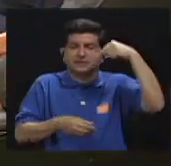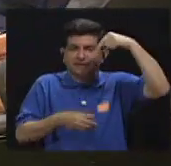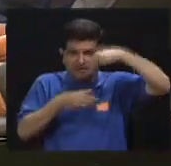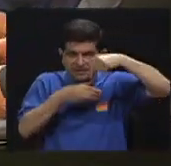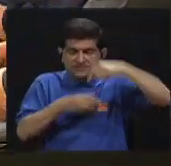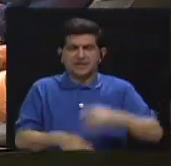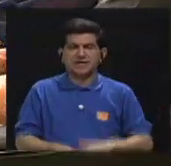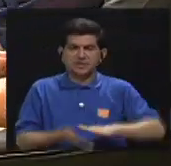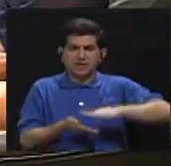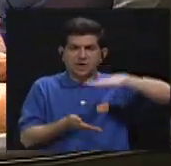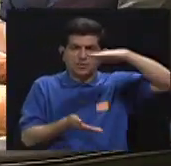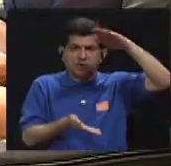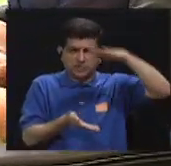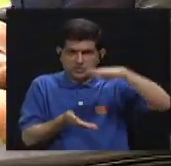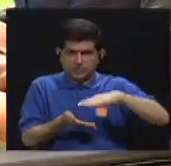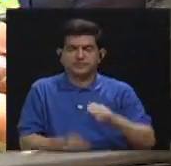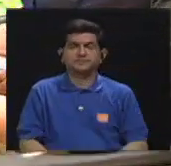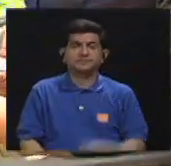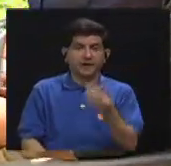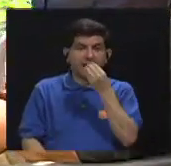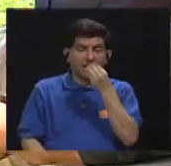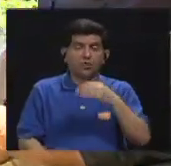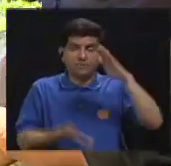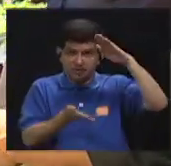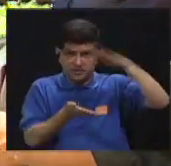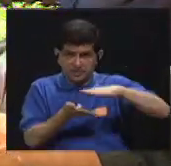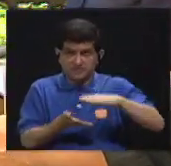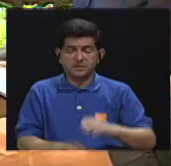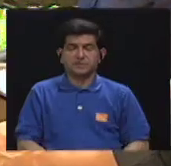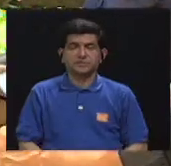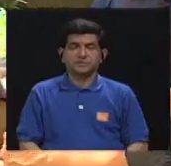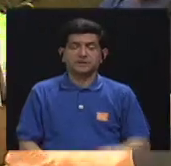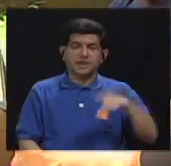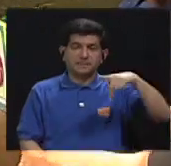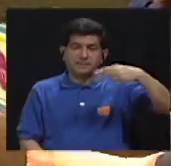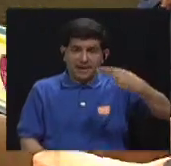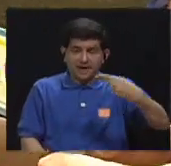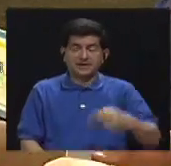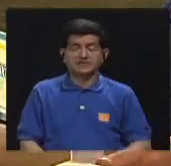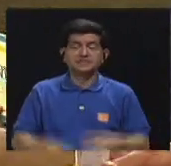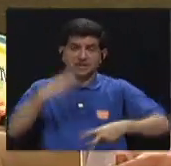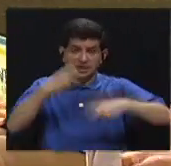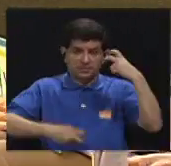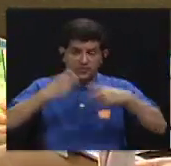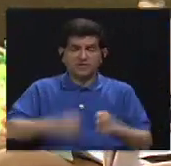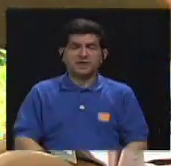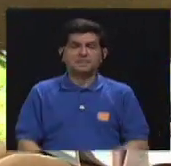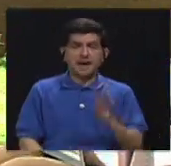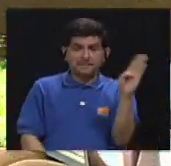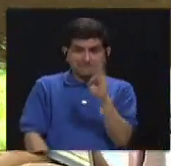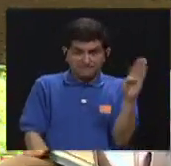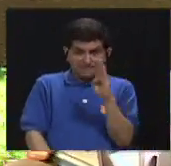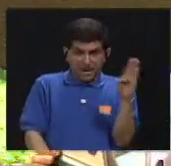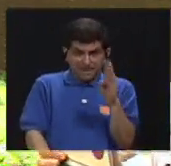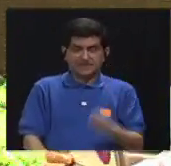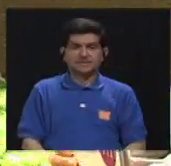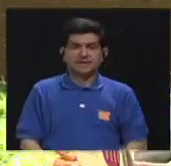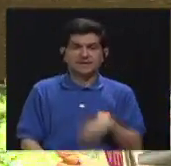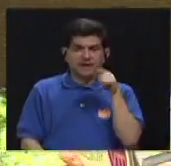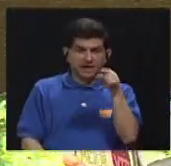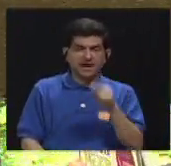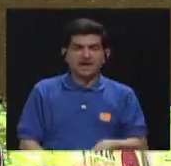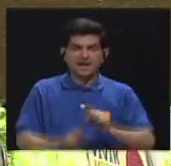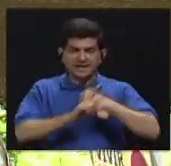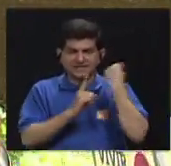a aumentar y va a disminuir. Cada vez que comemos disminuye. Al disminuir el pH salival, el problema que tenemos es que las bacterias toman